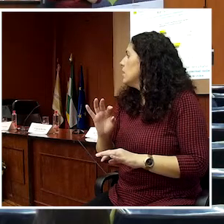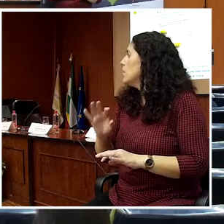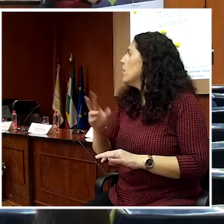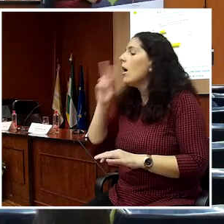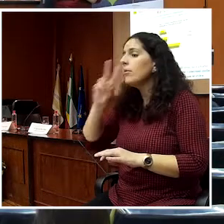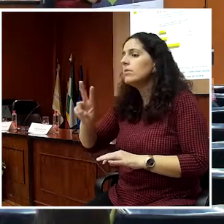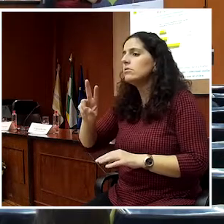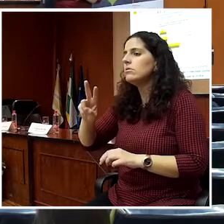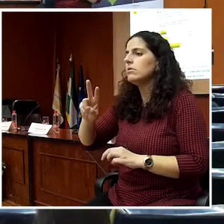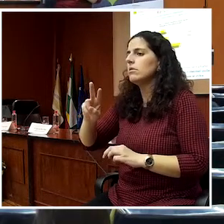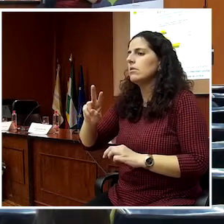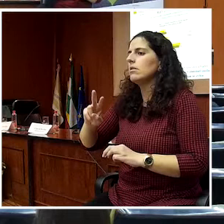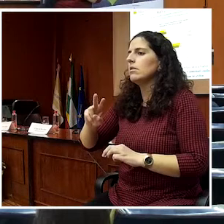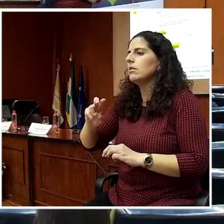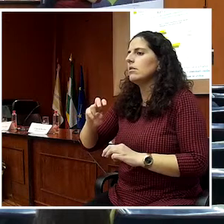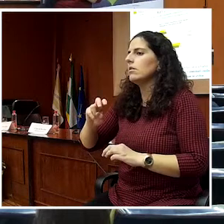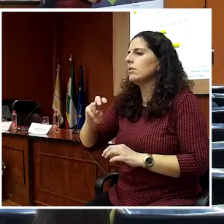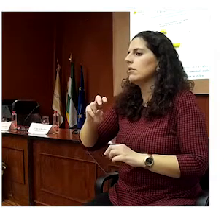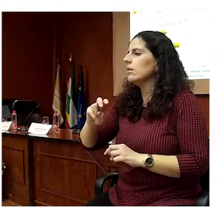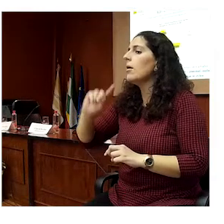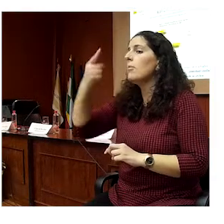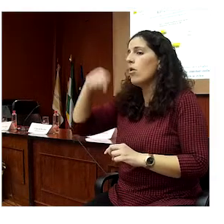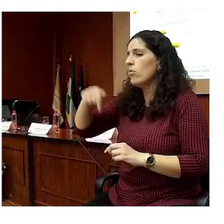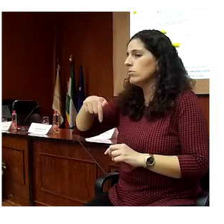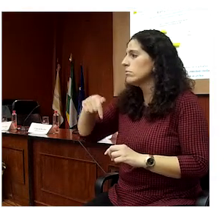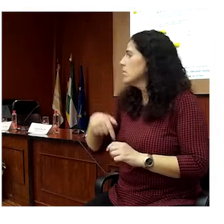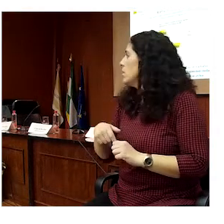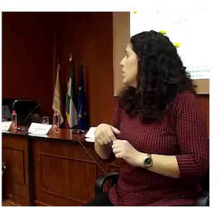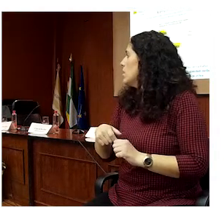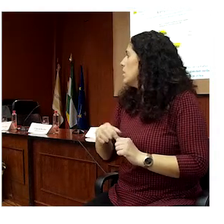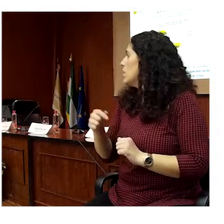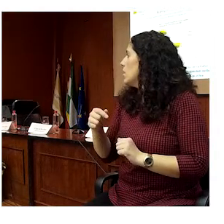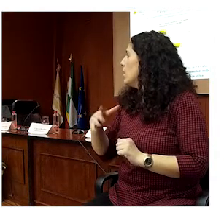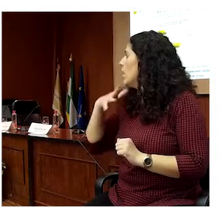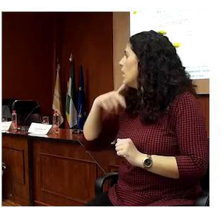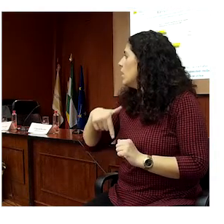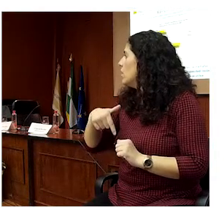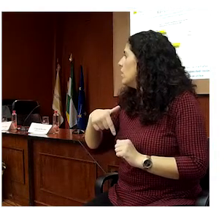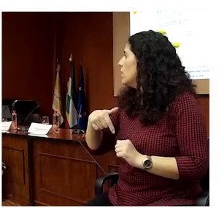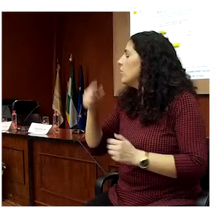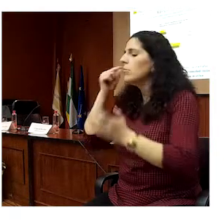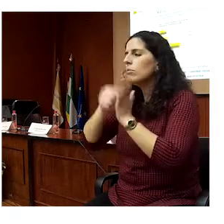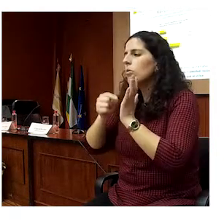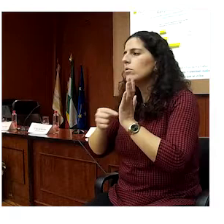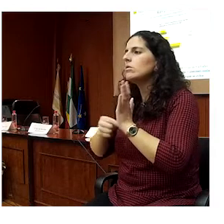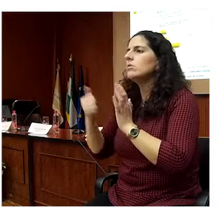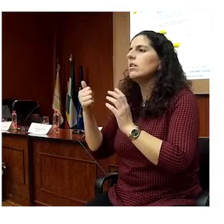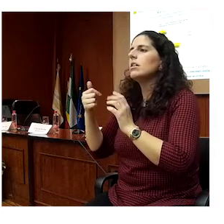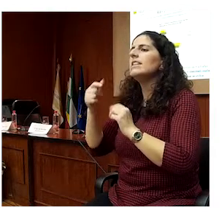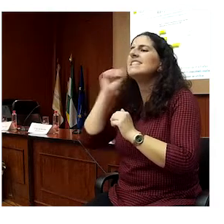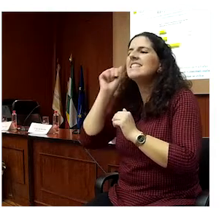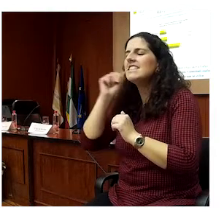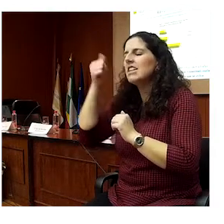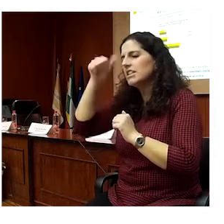último estudio que se ha hecho del Ministerio de Salud, en el que vemos que estos son los datos de